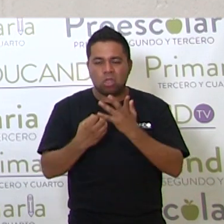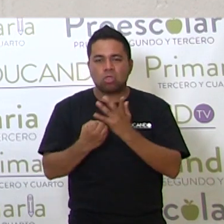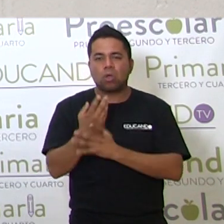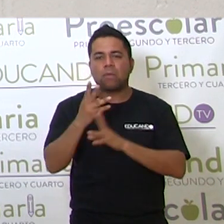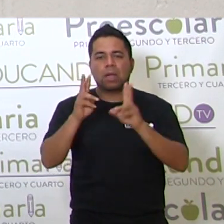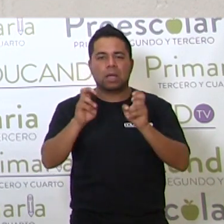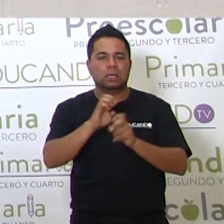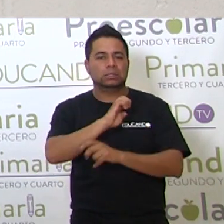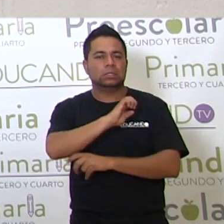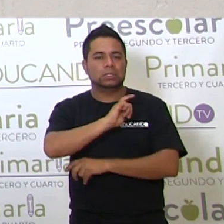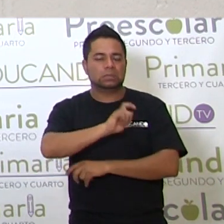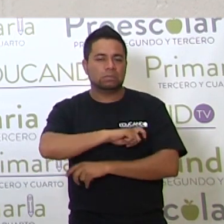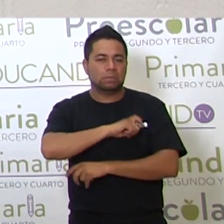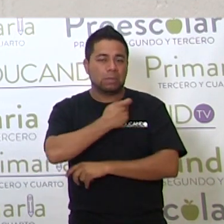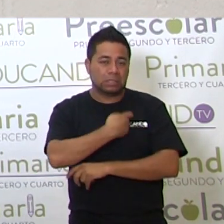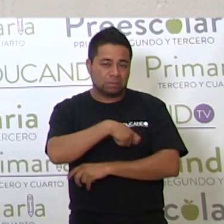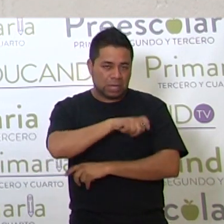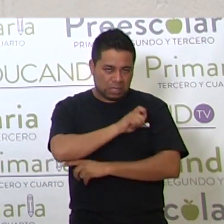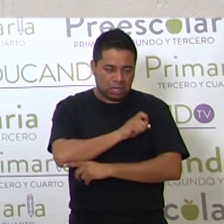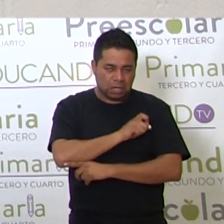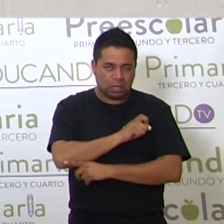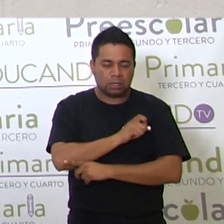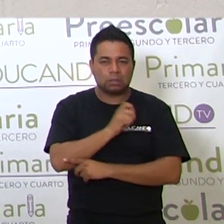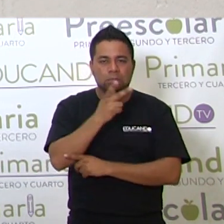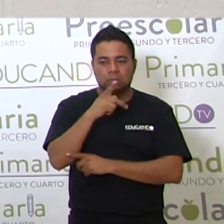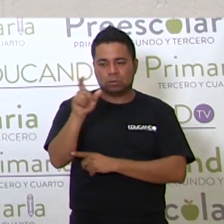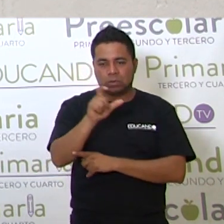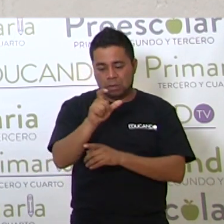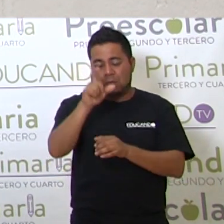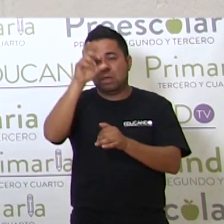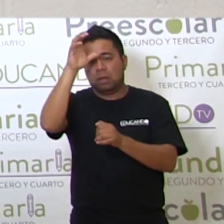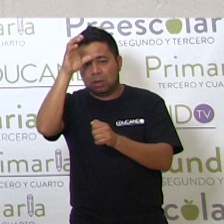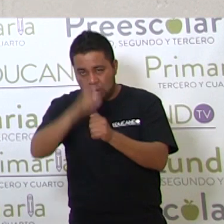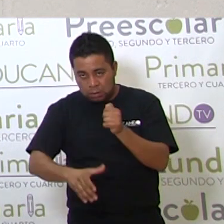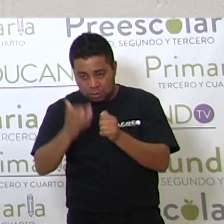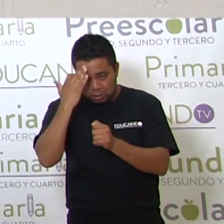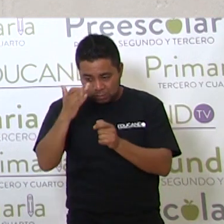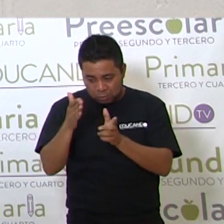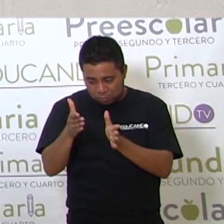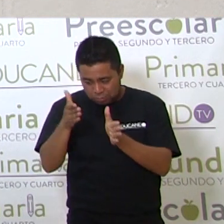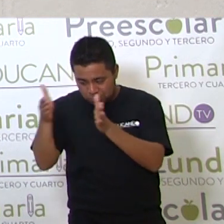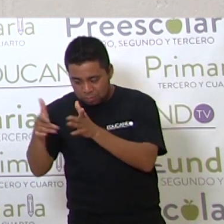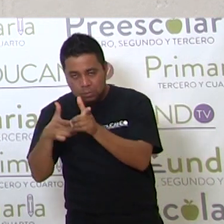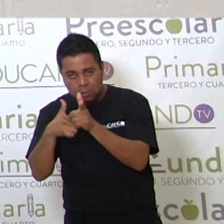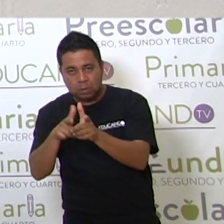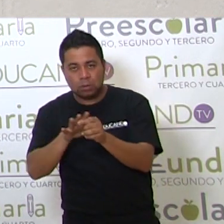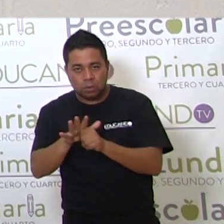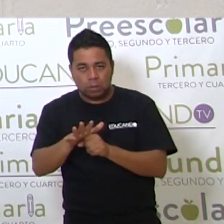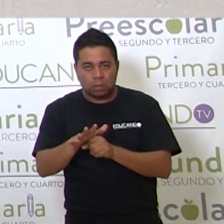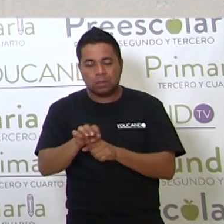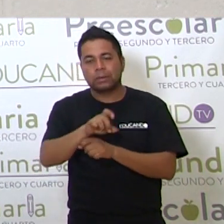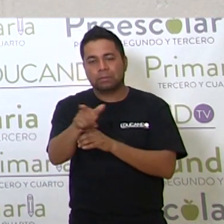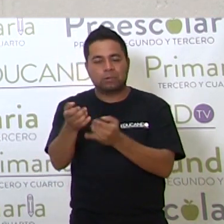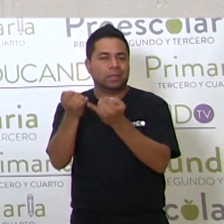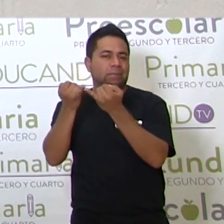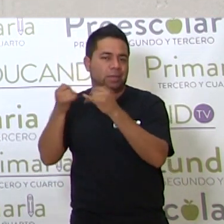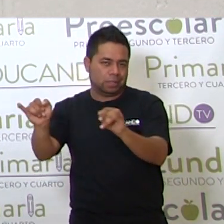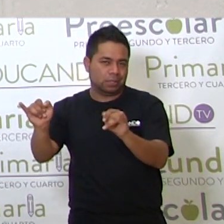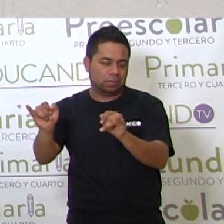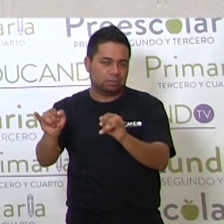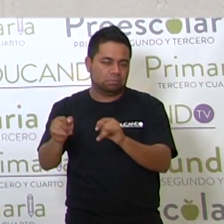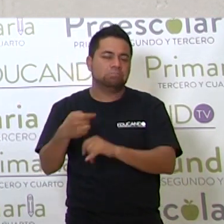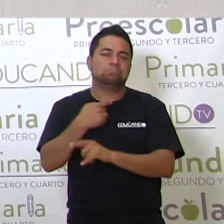España. Entonces, pero terminando ese periodo, ¿cuál periodo sigue? Pues el periodo de la independencia. Entonces podríamos